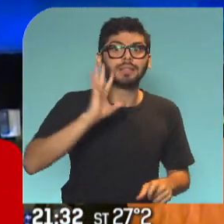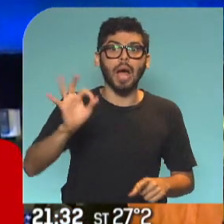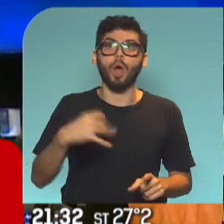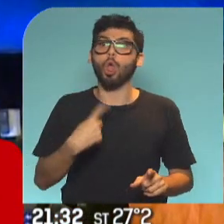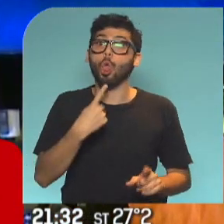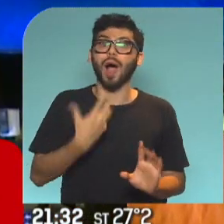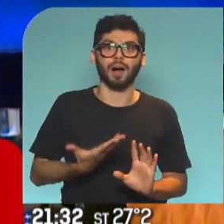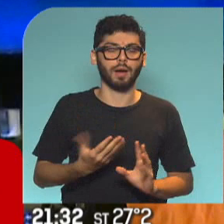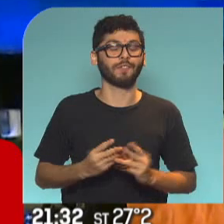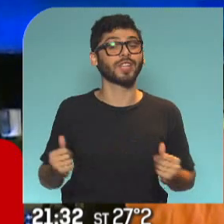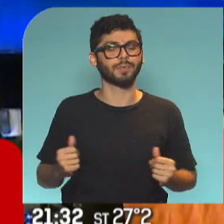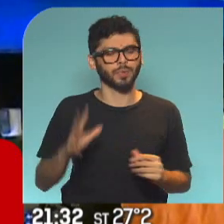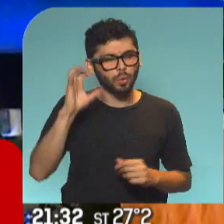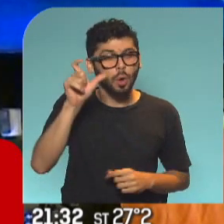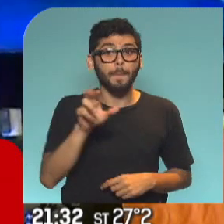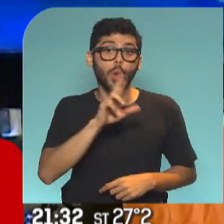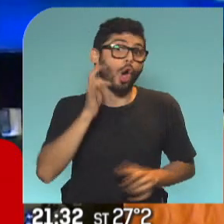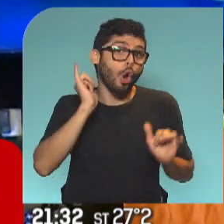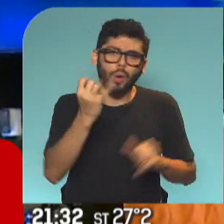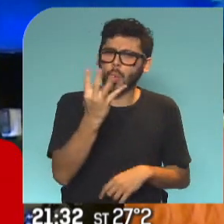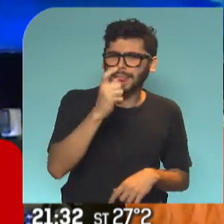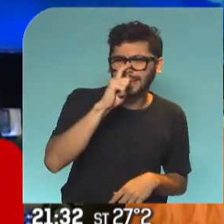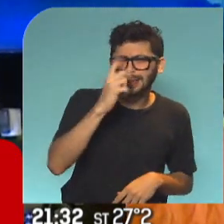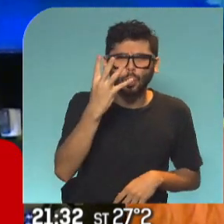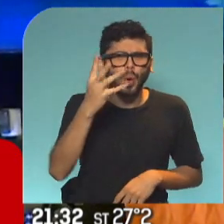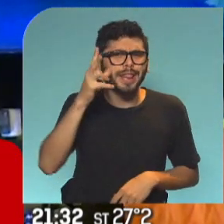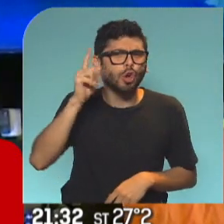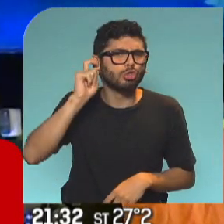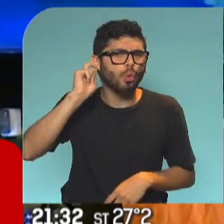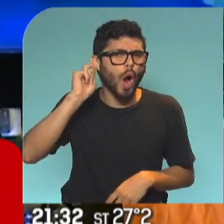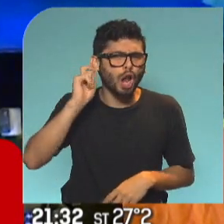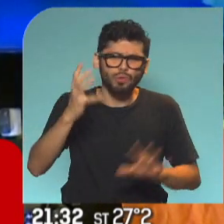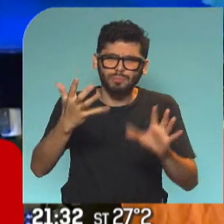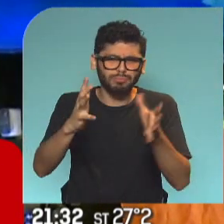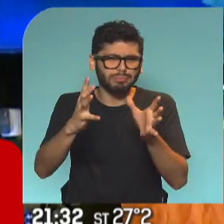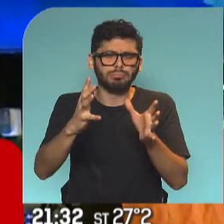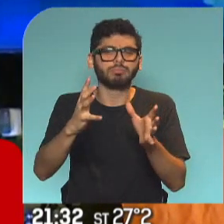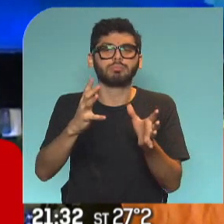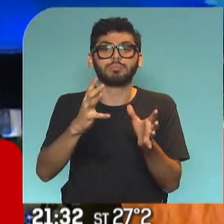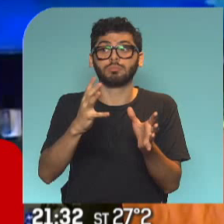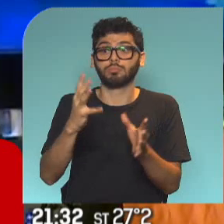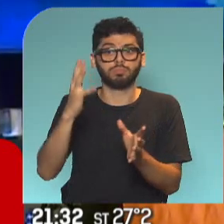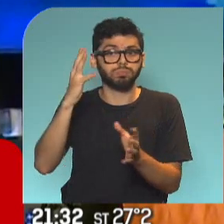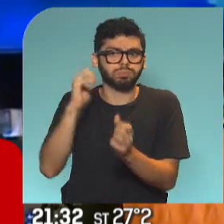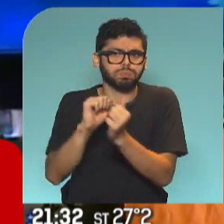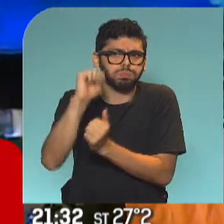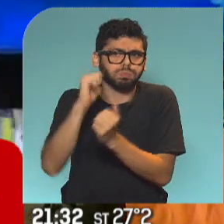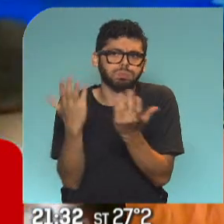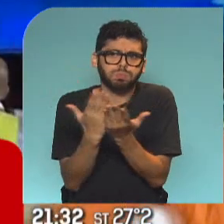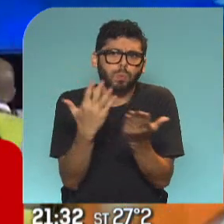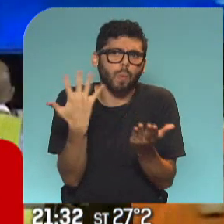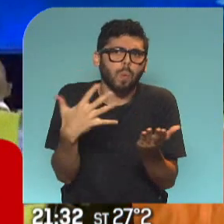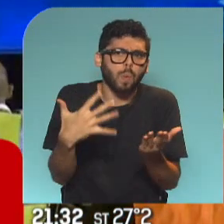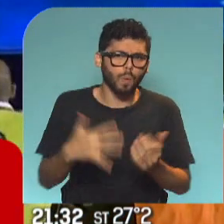incertidumbre. Recordemos que es una mujer joven, 47, 48 años, está por cumplir y con mucha formación. Sí, de ya,